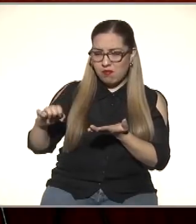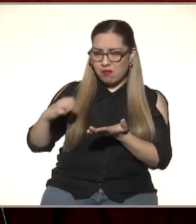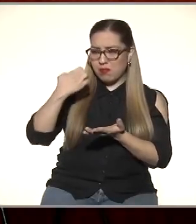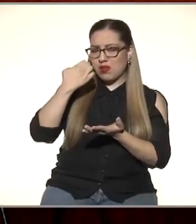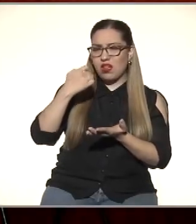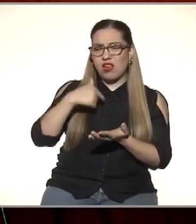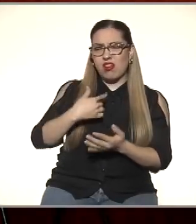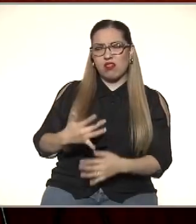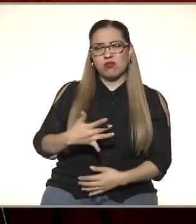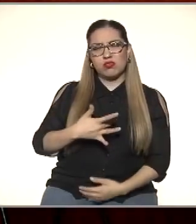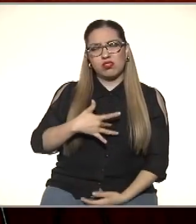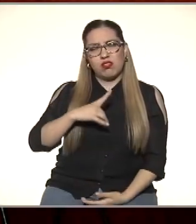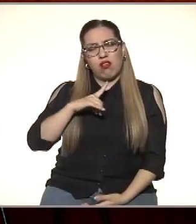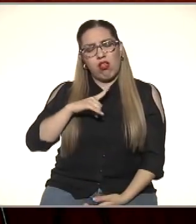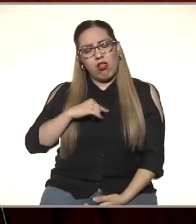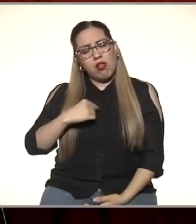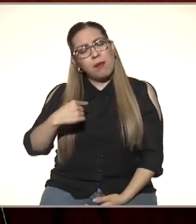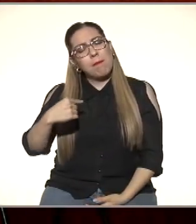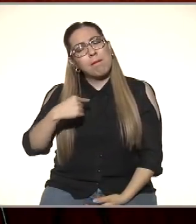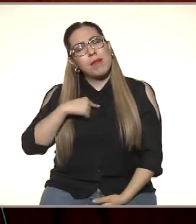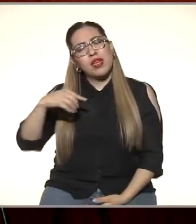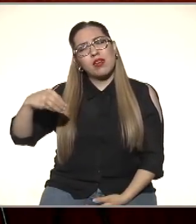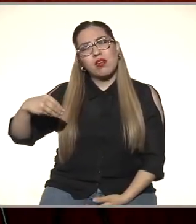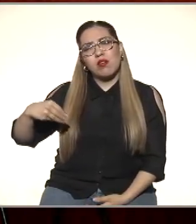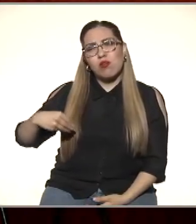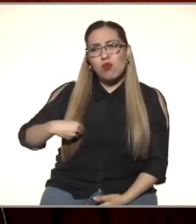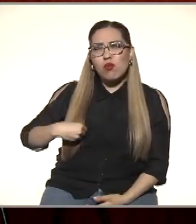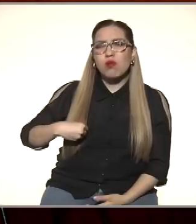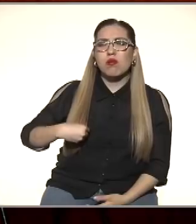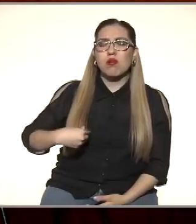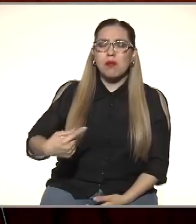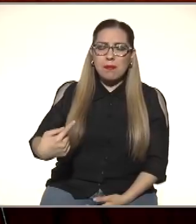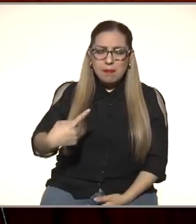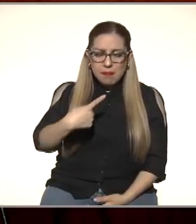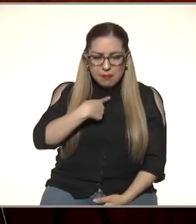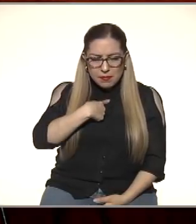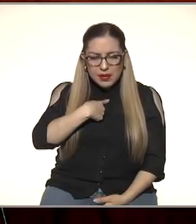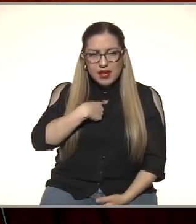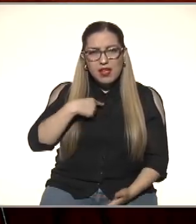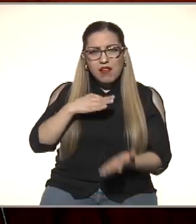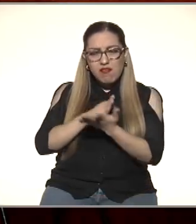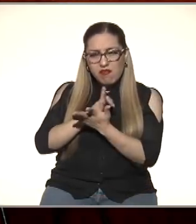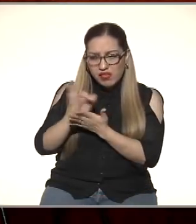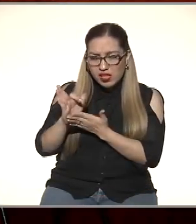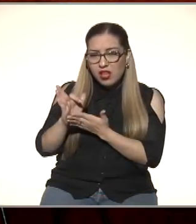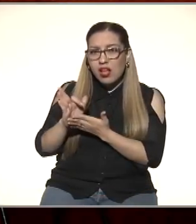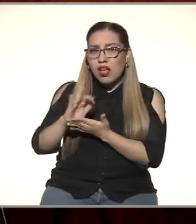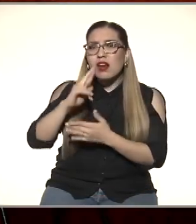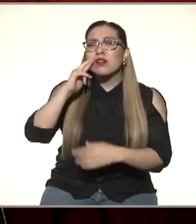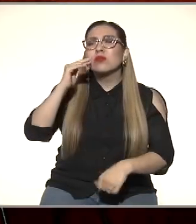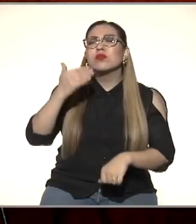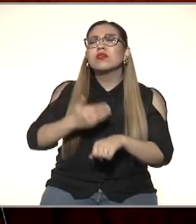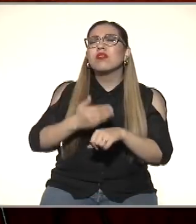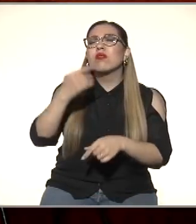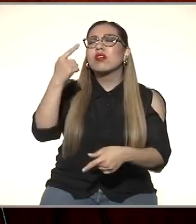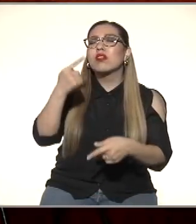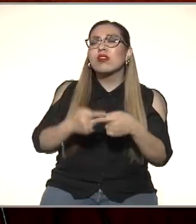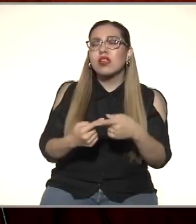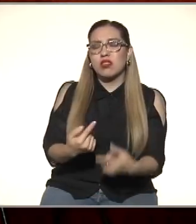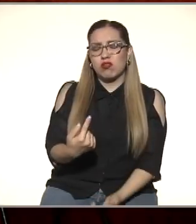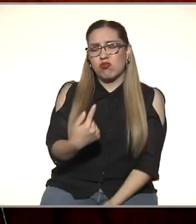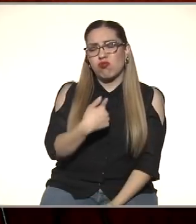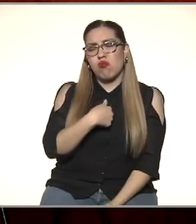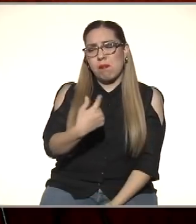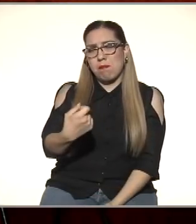que sienten que es por ellas, que en algo fallaron, que la infidelidad se deposita como en el